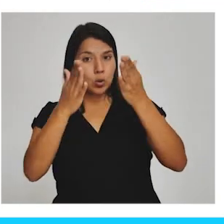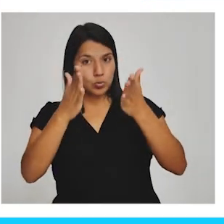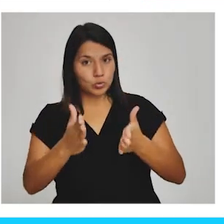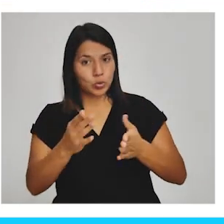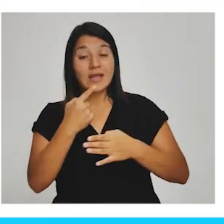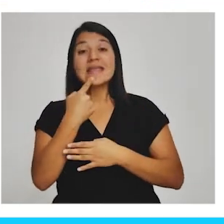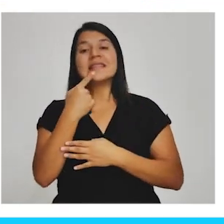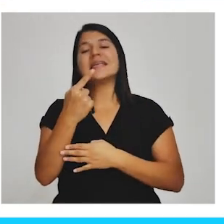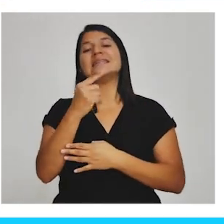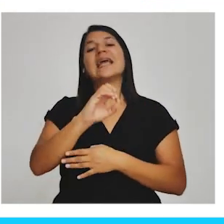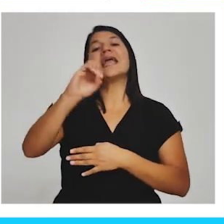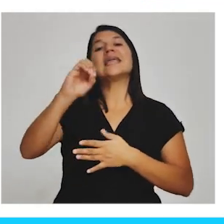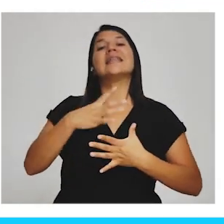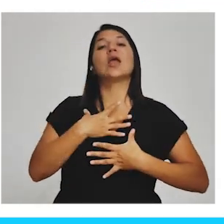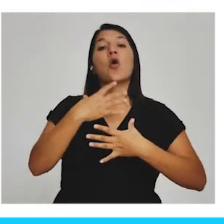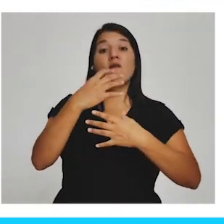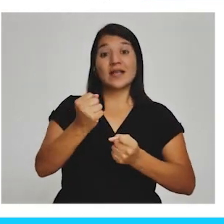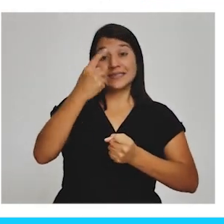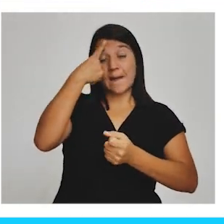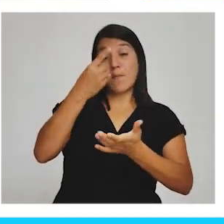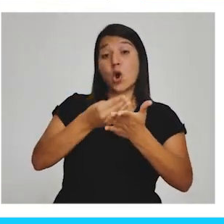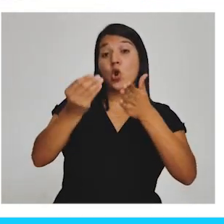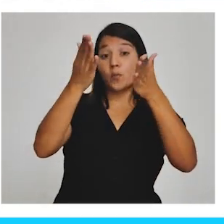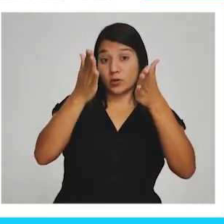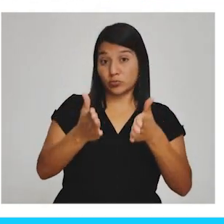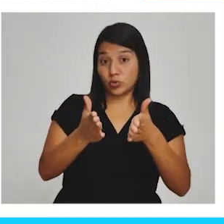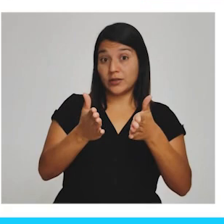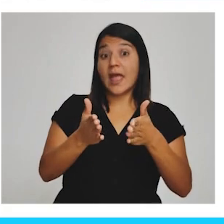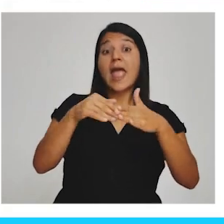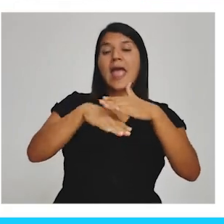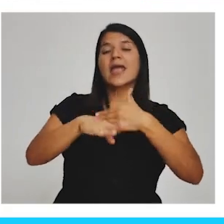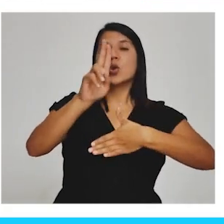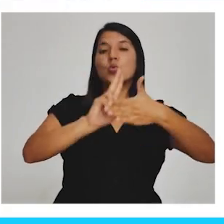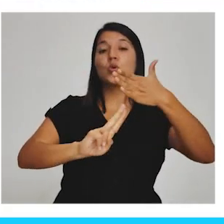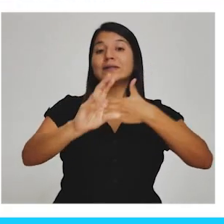confianza de los consumidores de la Universidad de Costa Rica, que es